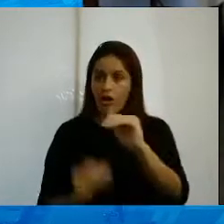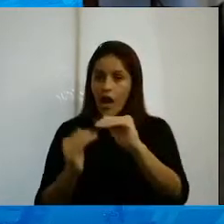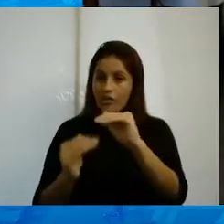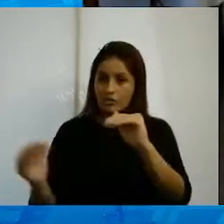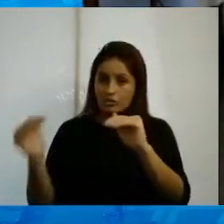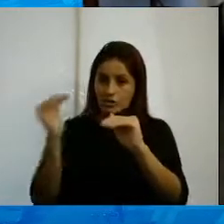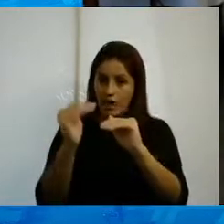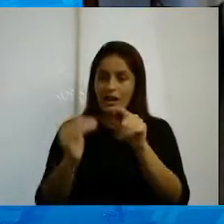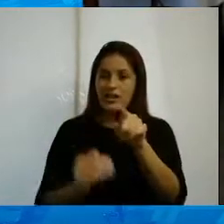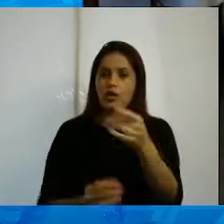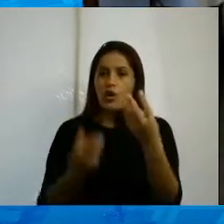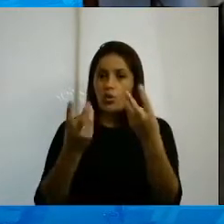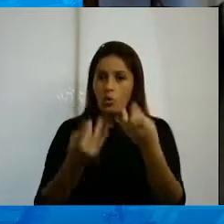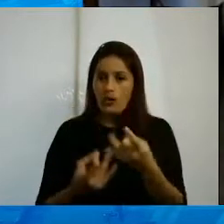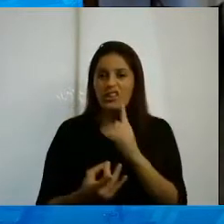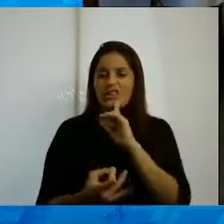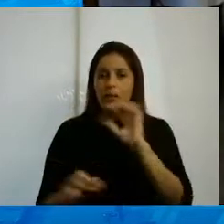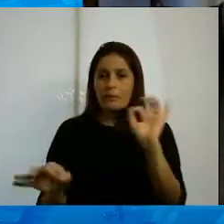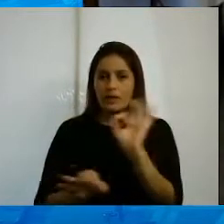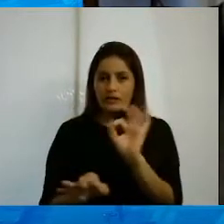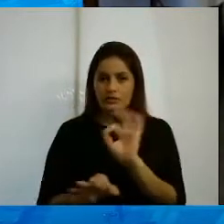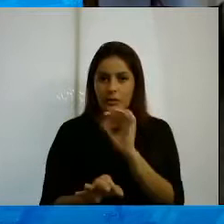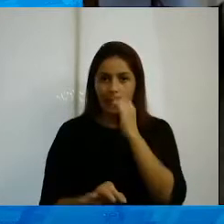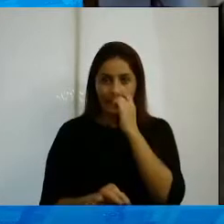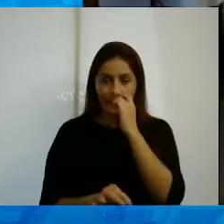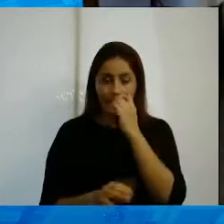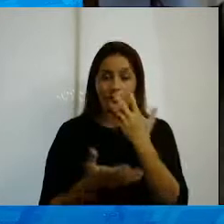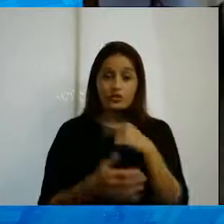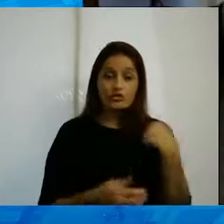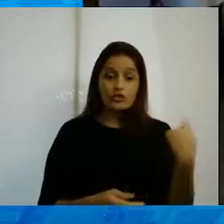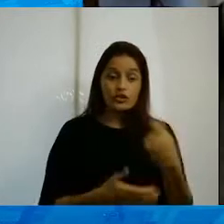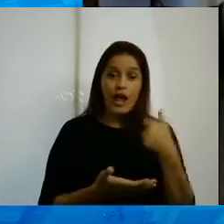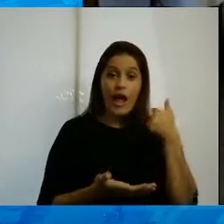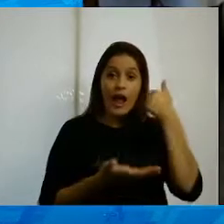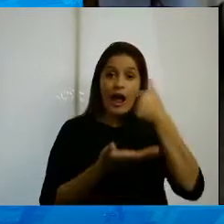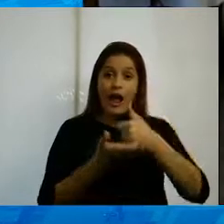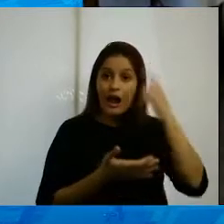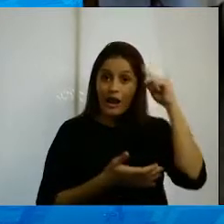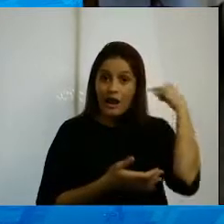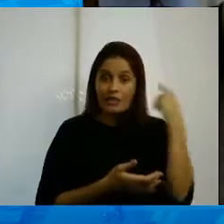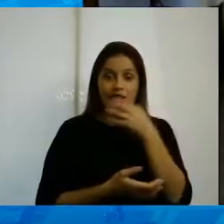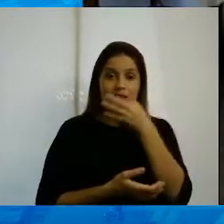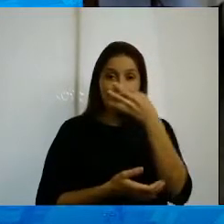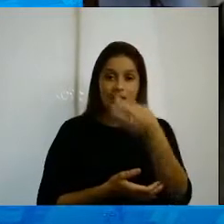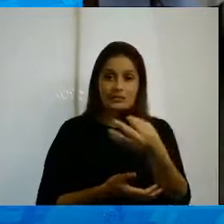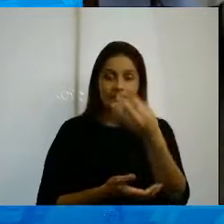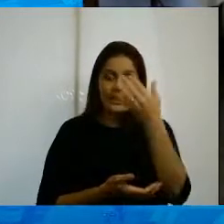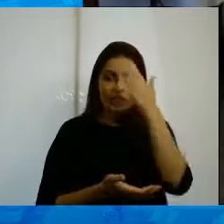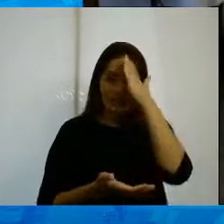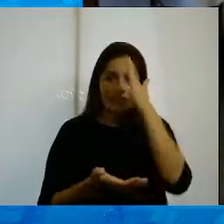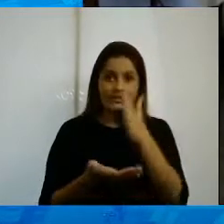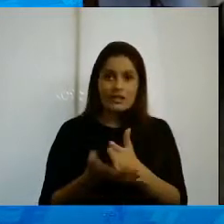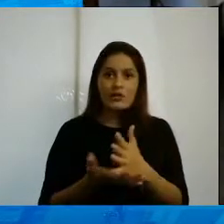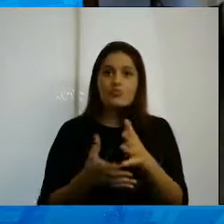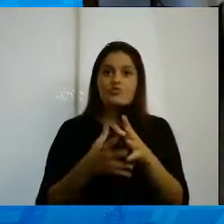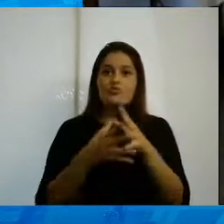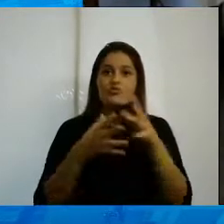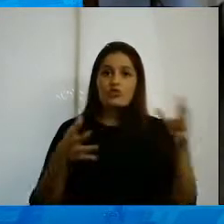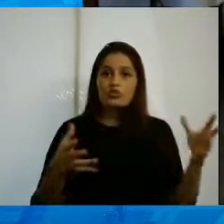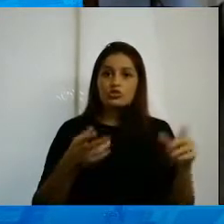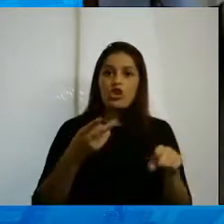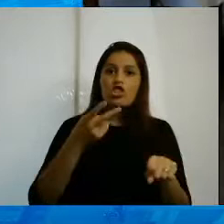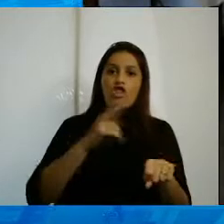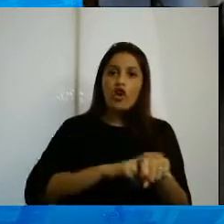Y ese número tiene una explicación, que como alcaldía también decidimos, cuando llegamos había muchos dobles contratos,